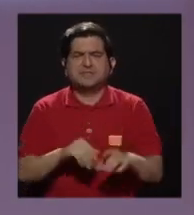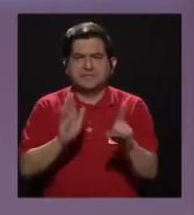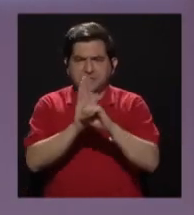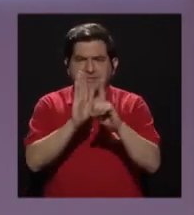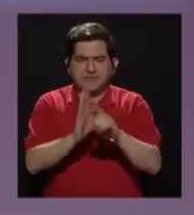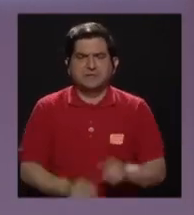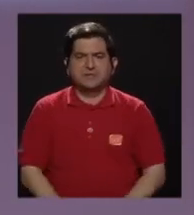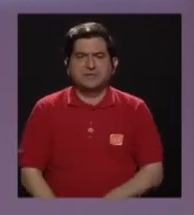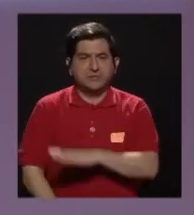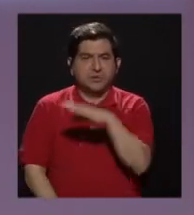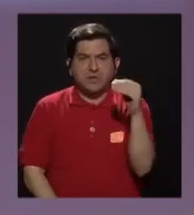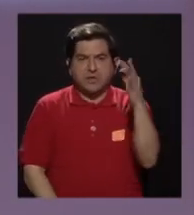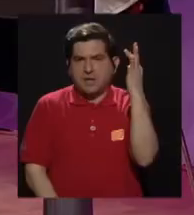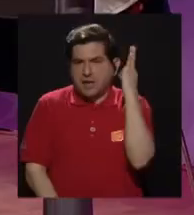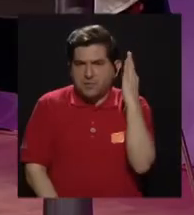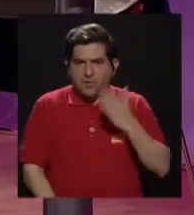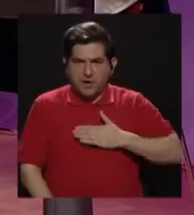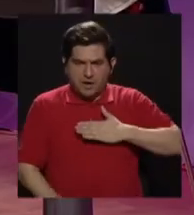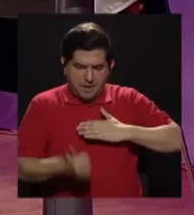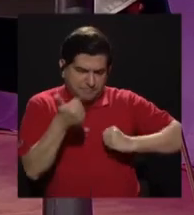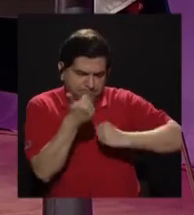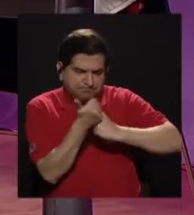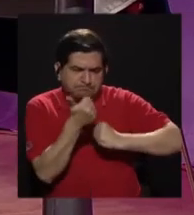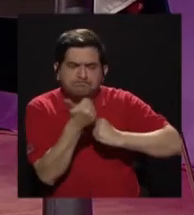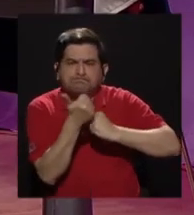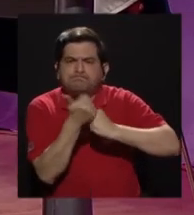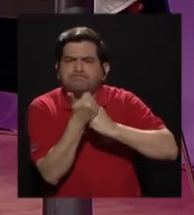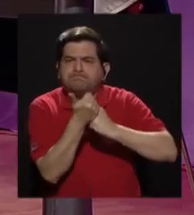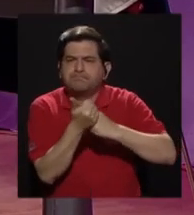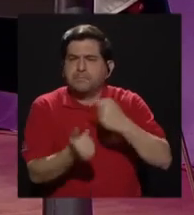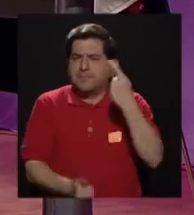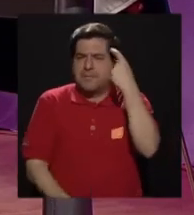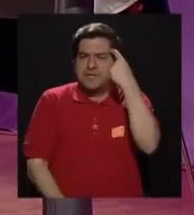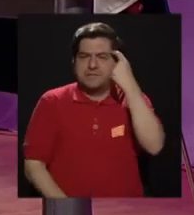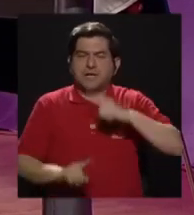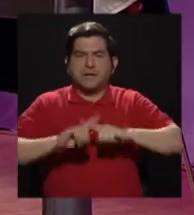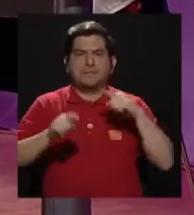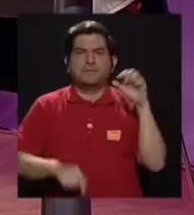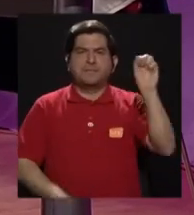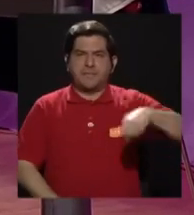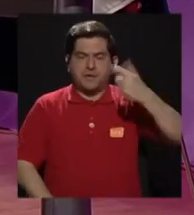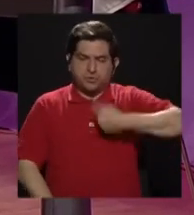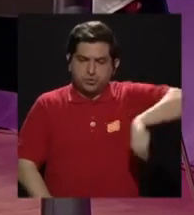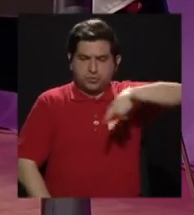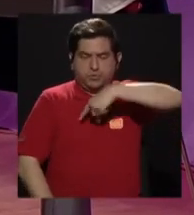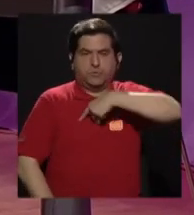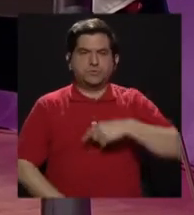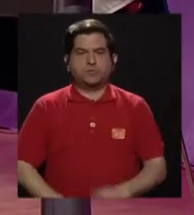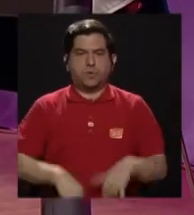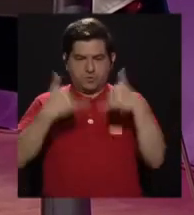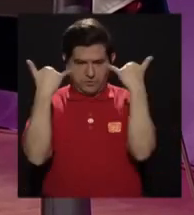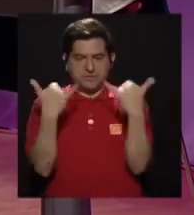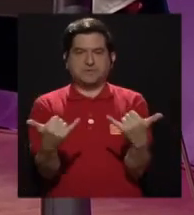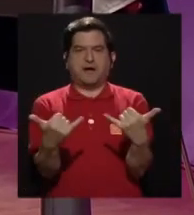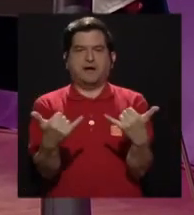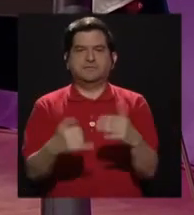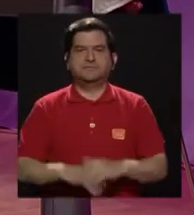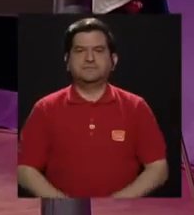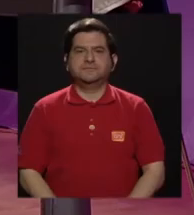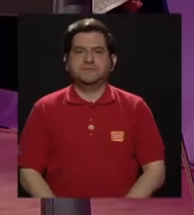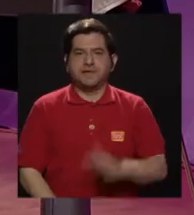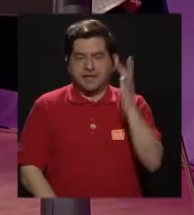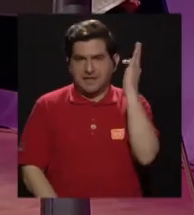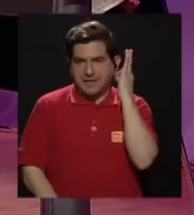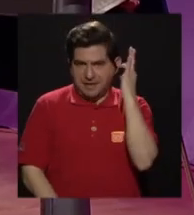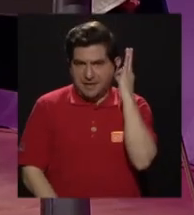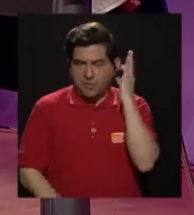cómo ha sido la señora conmigo, entonces ahí pero sí hemos logrado que ya por lo menos la